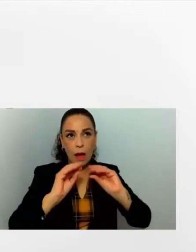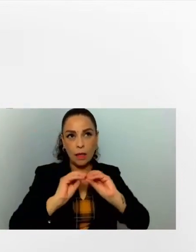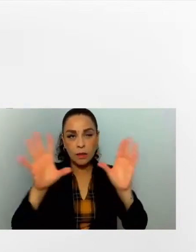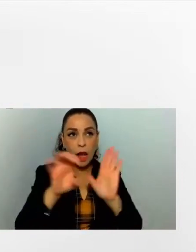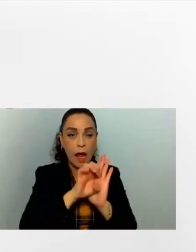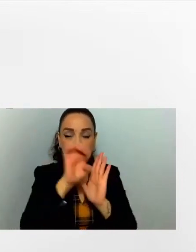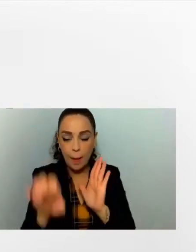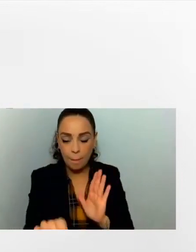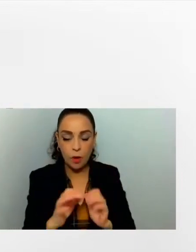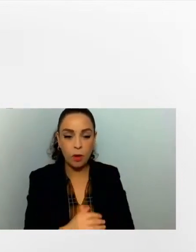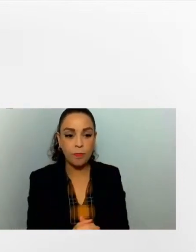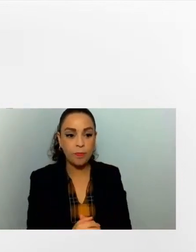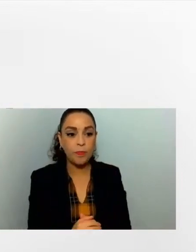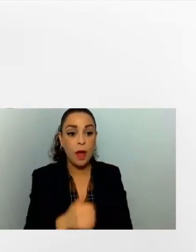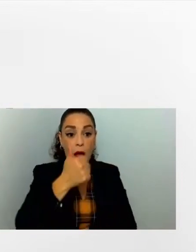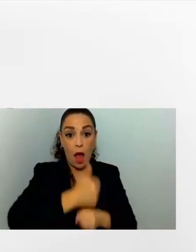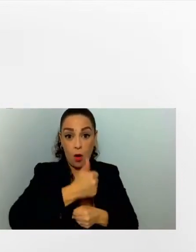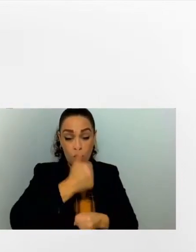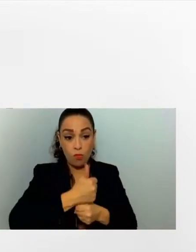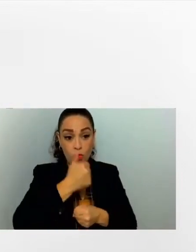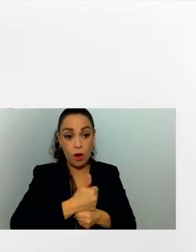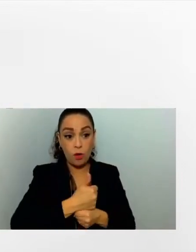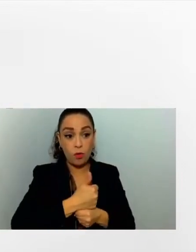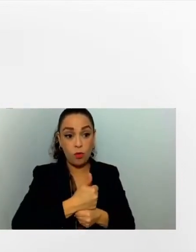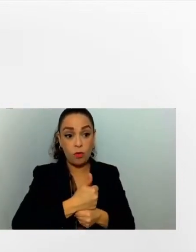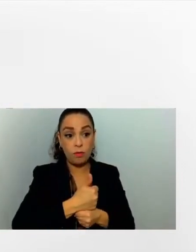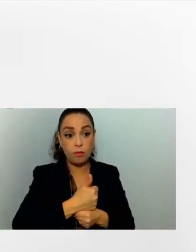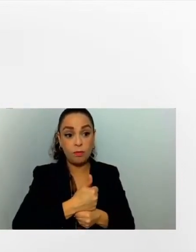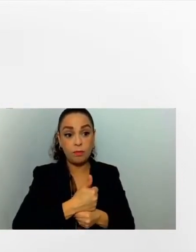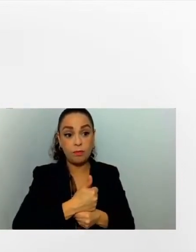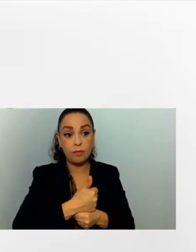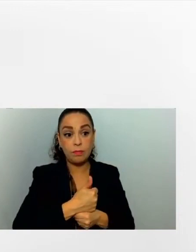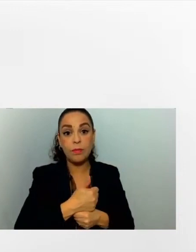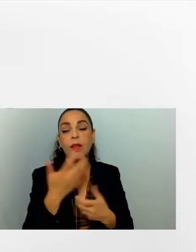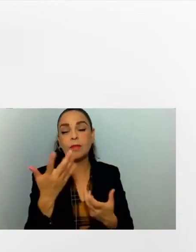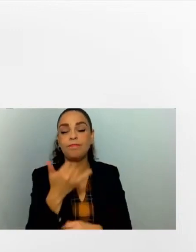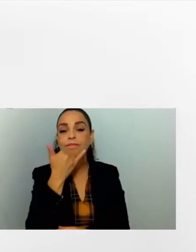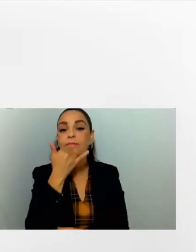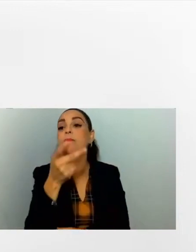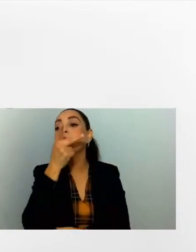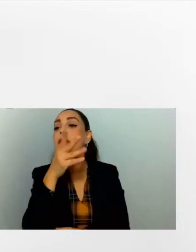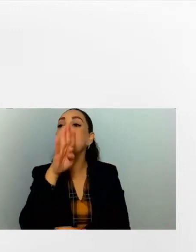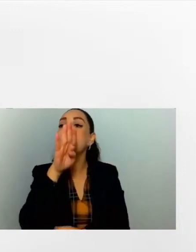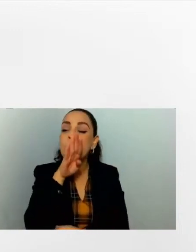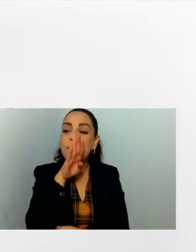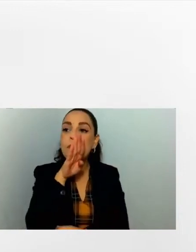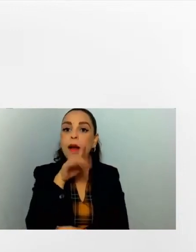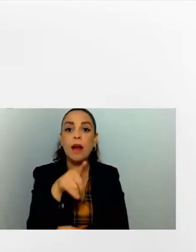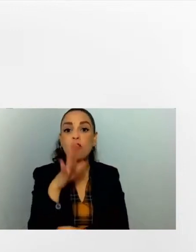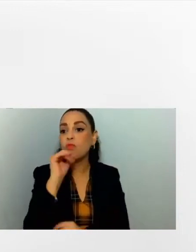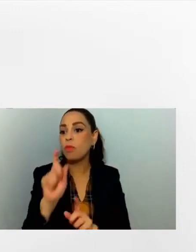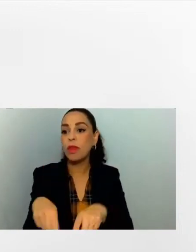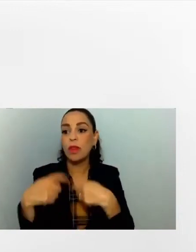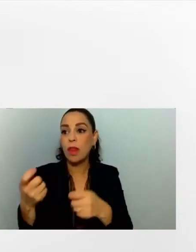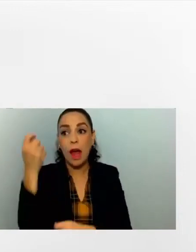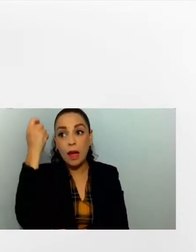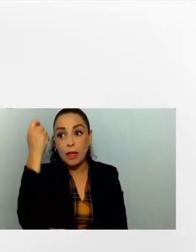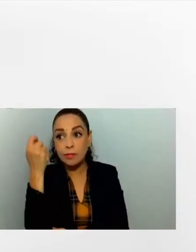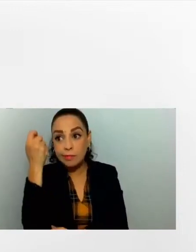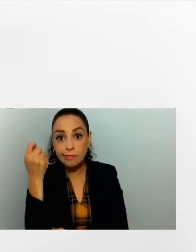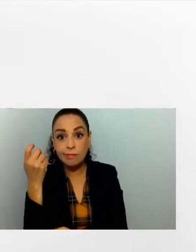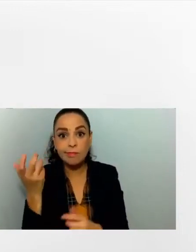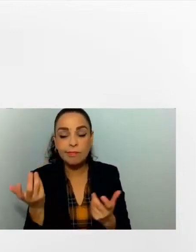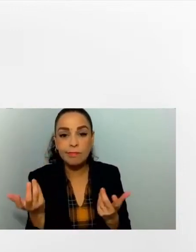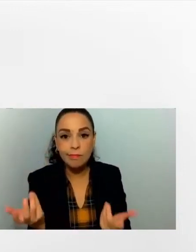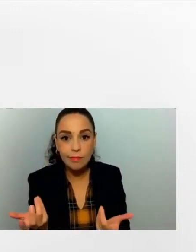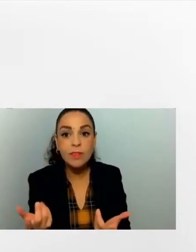cuando los abuelos están o sea, los padre o madre están en imposibilidad de dar los alimentos, bueno, ¿qué significa esto? No sé,